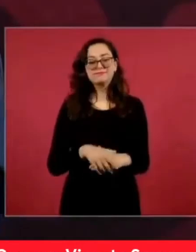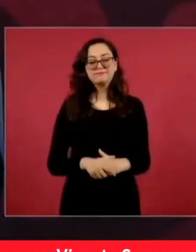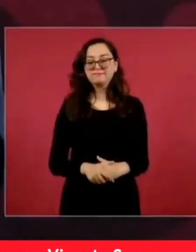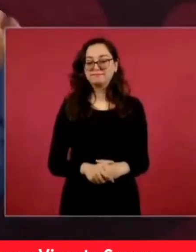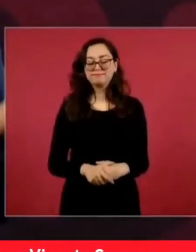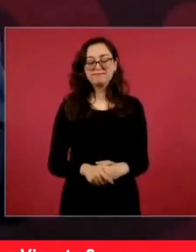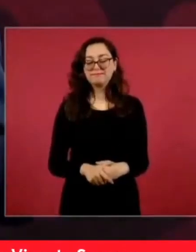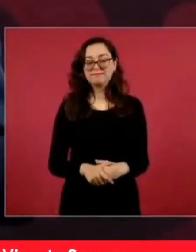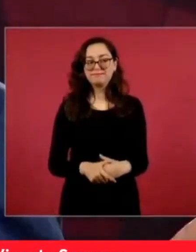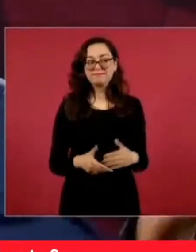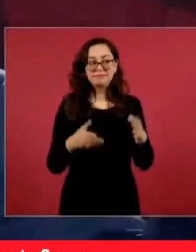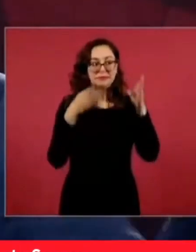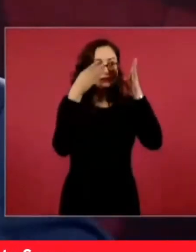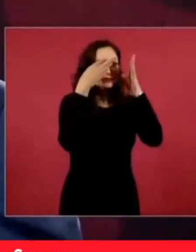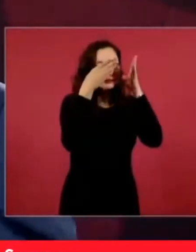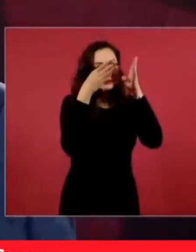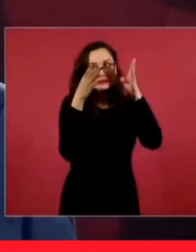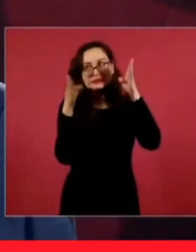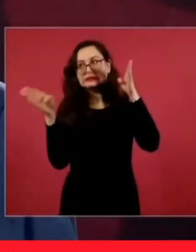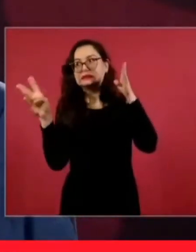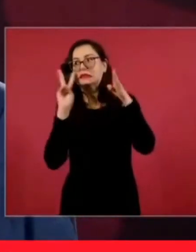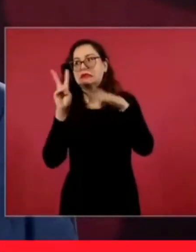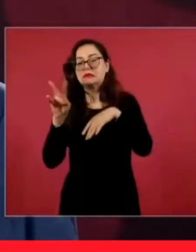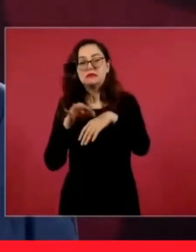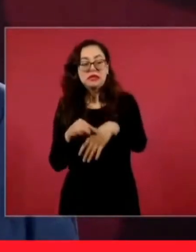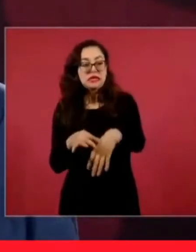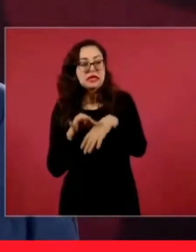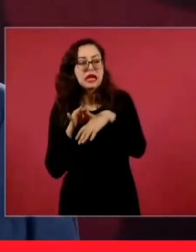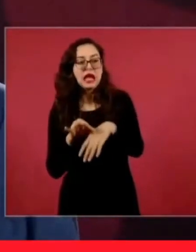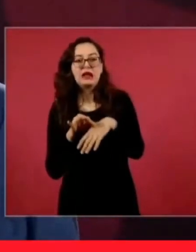No quieren ver otra realidad.